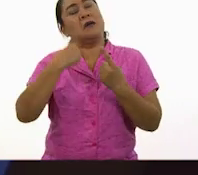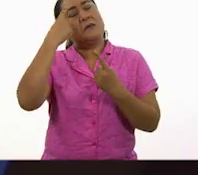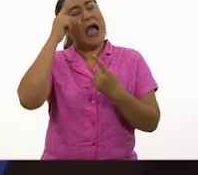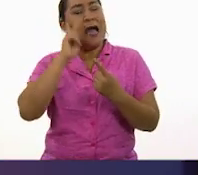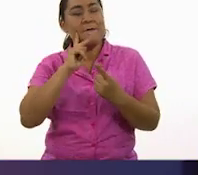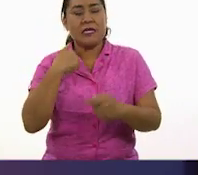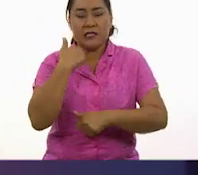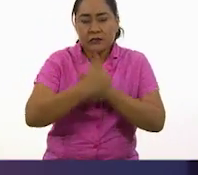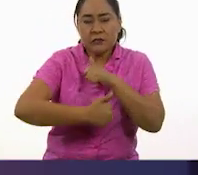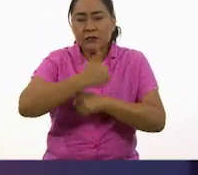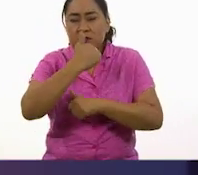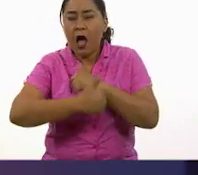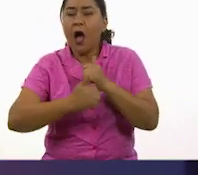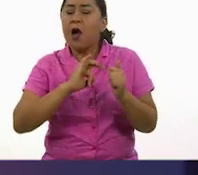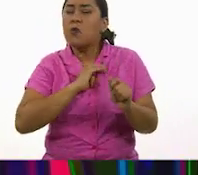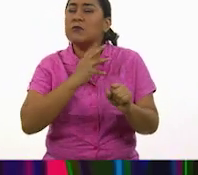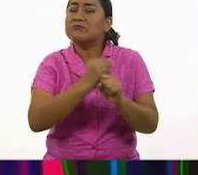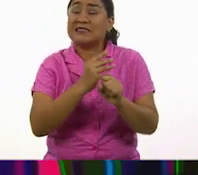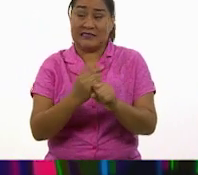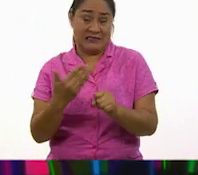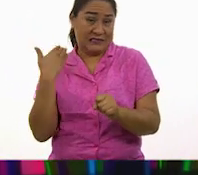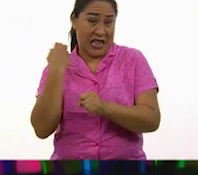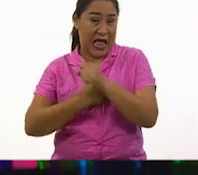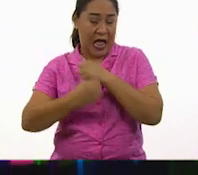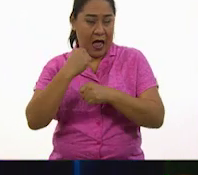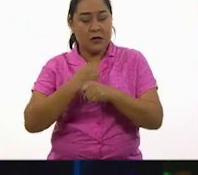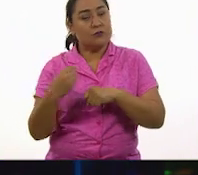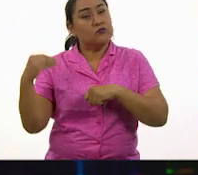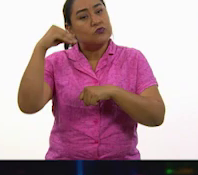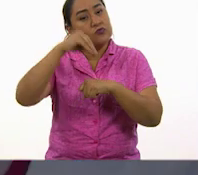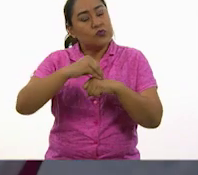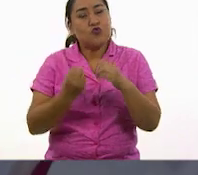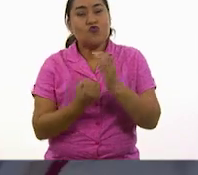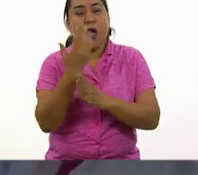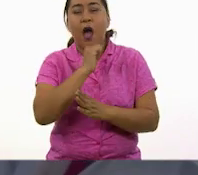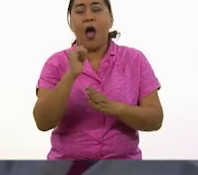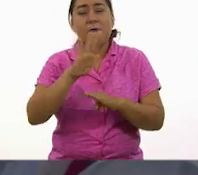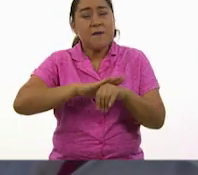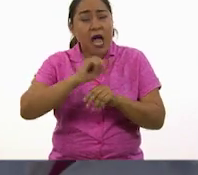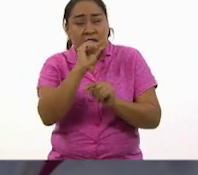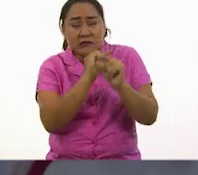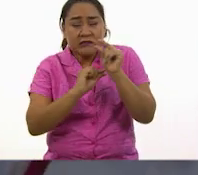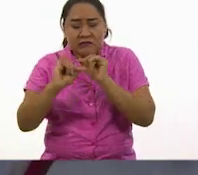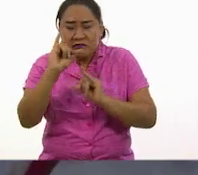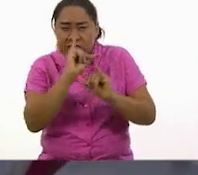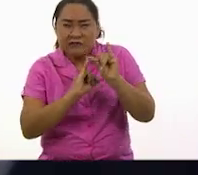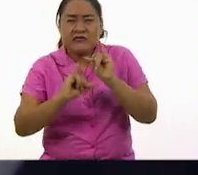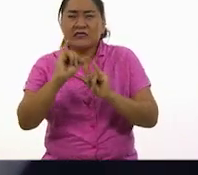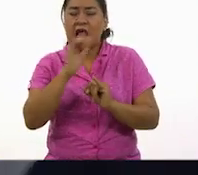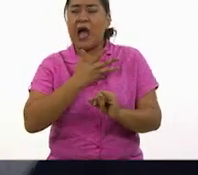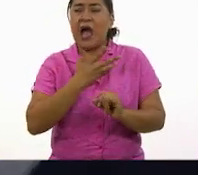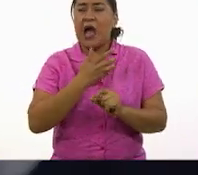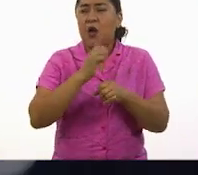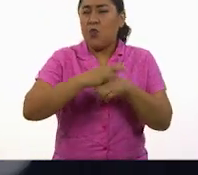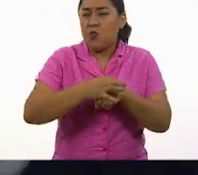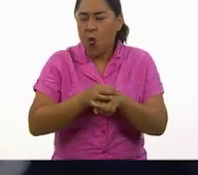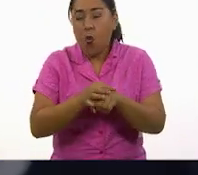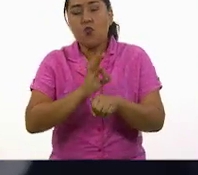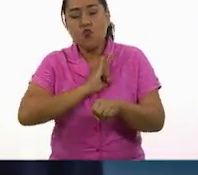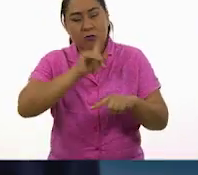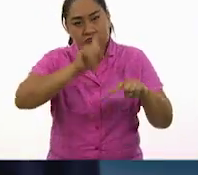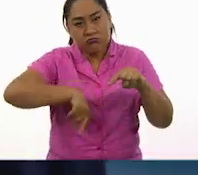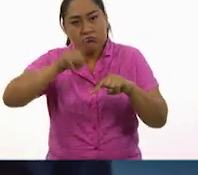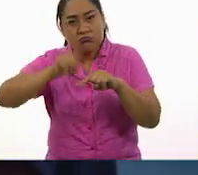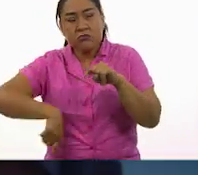que nadie más había encontrado. Hace unos años innovamos en el mundo de la nanotecnología, creando una nueva molécula capaz de matar